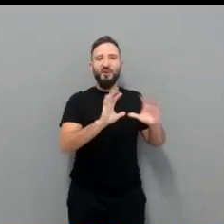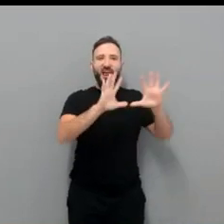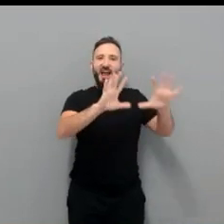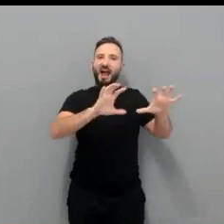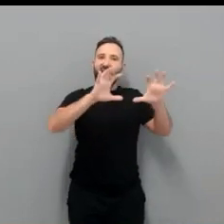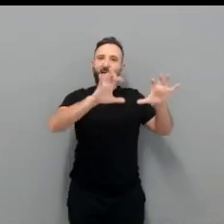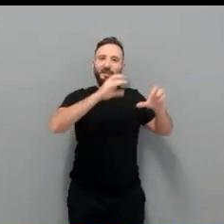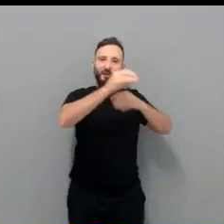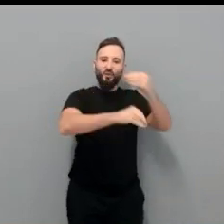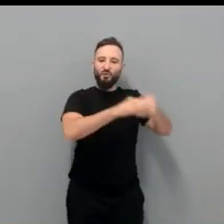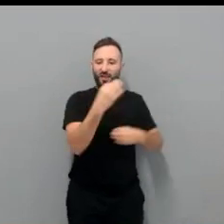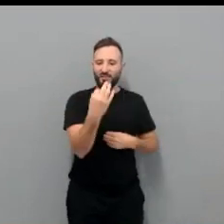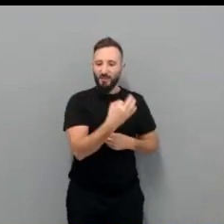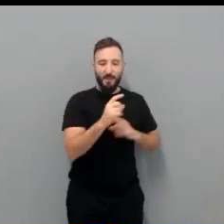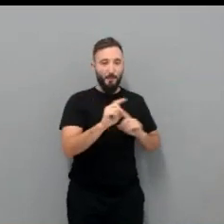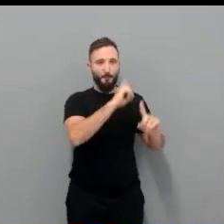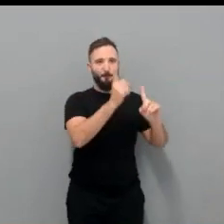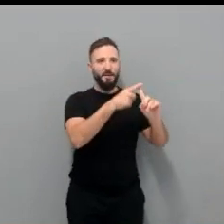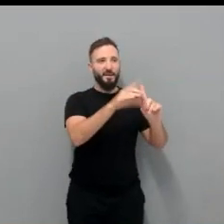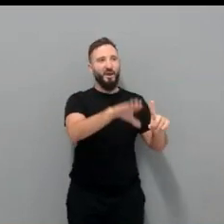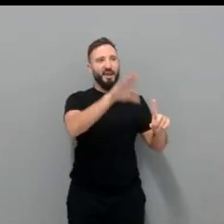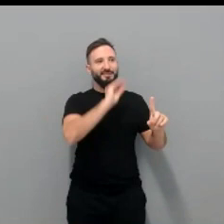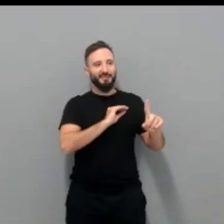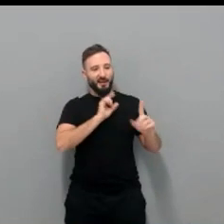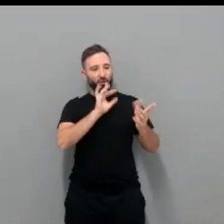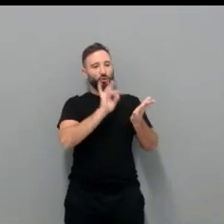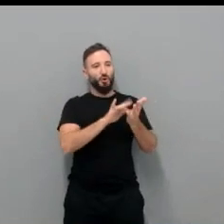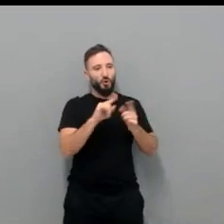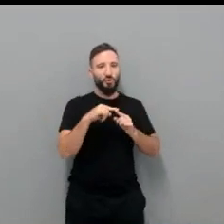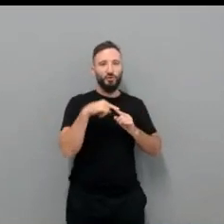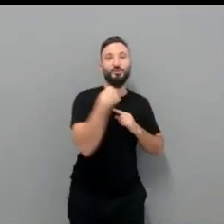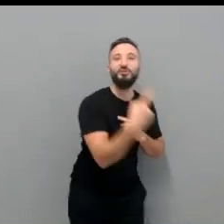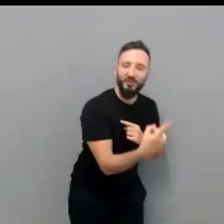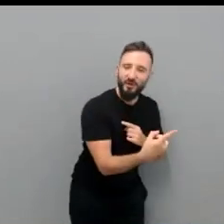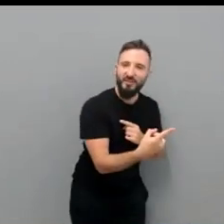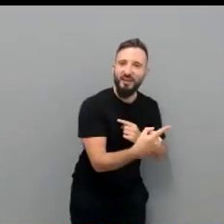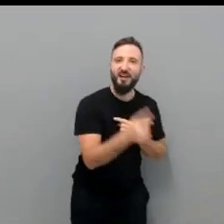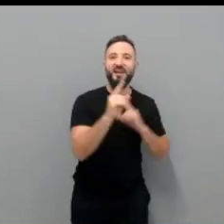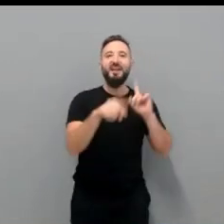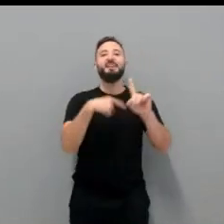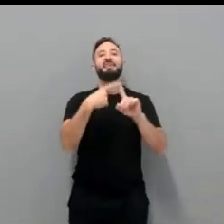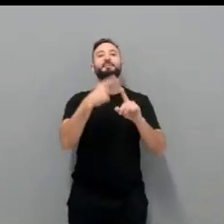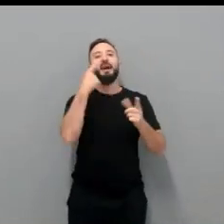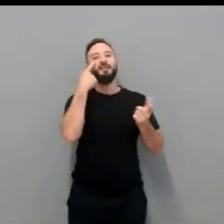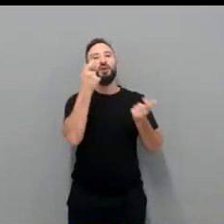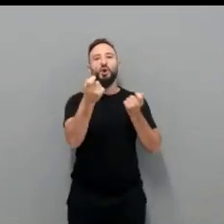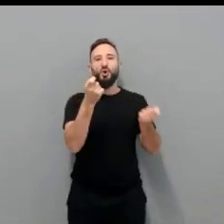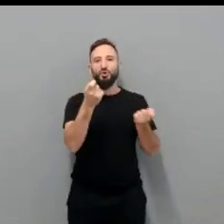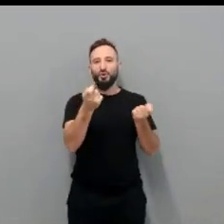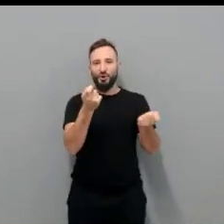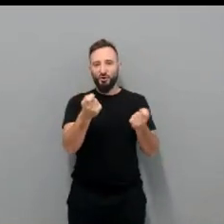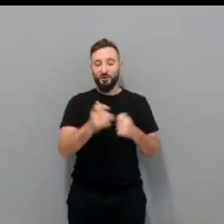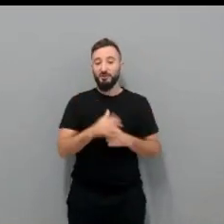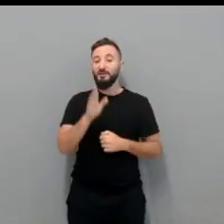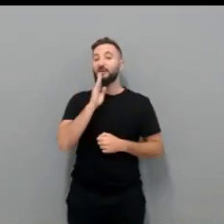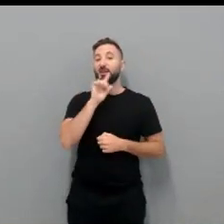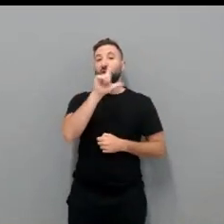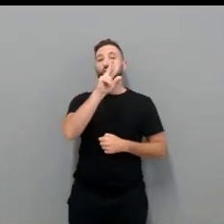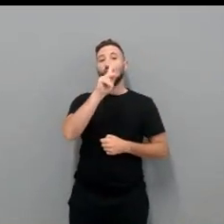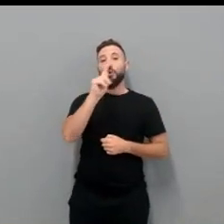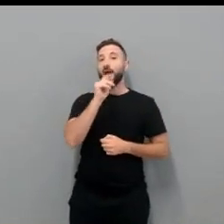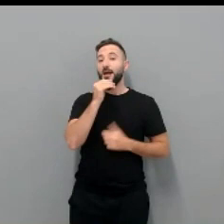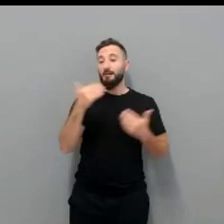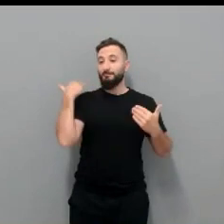utilizarlo, primero entender esa causa-efecto, pero además aprender el control, porque como habéis visto con Luca al principio,